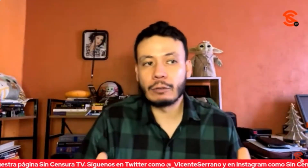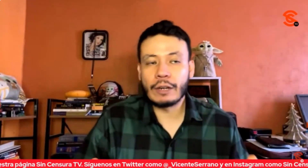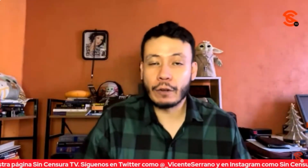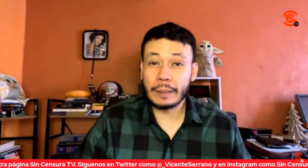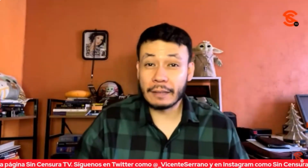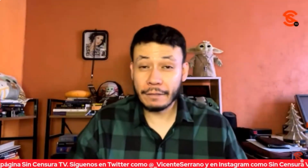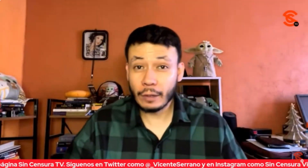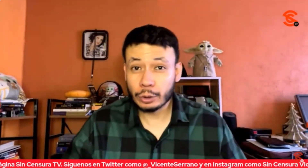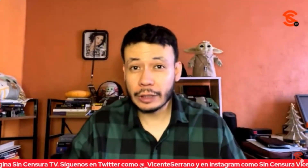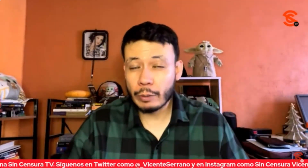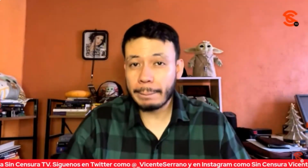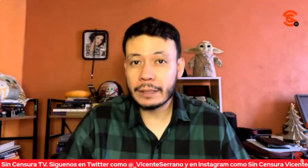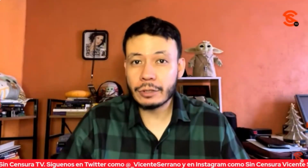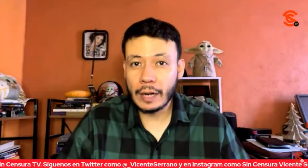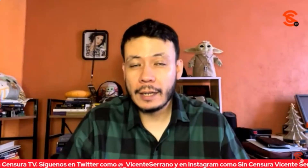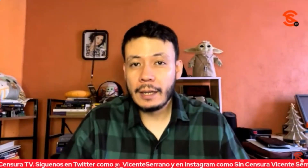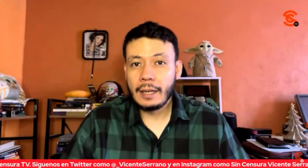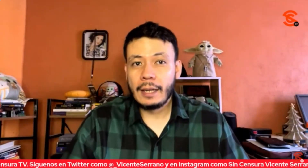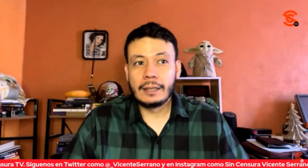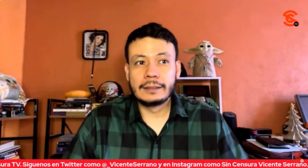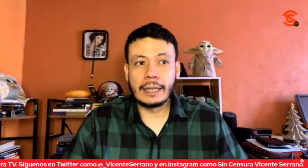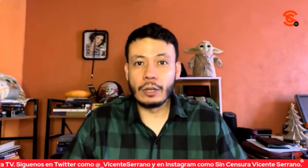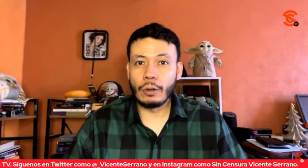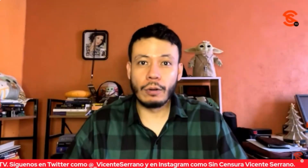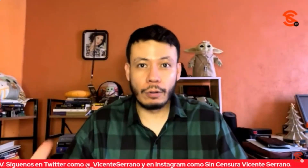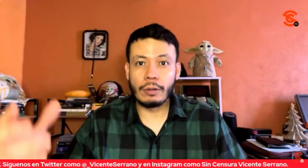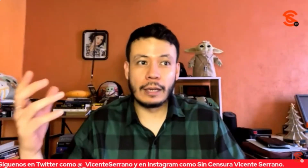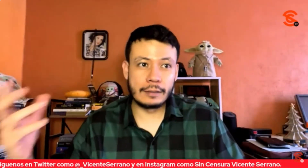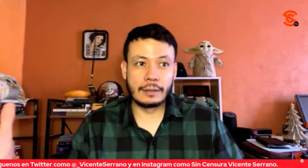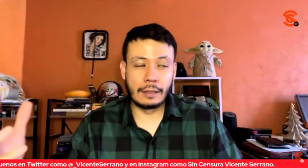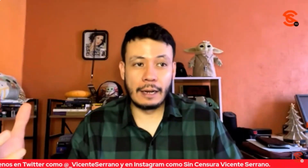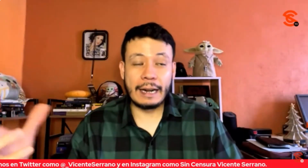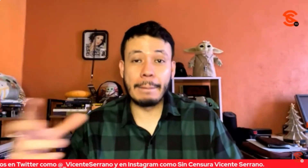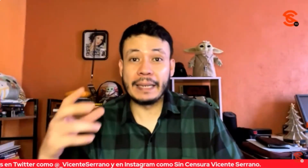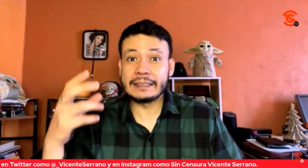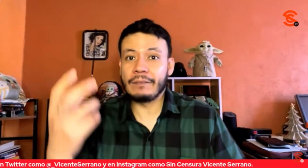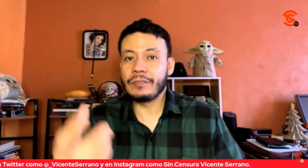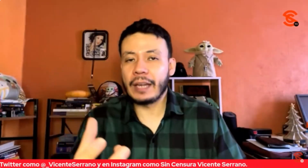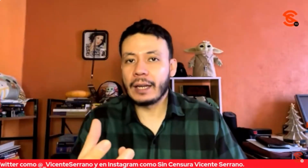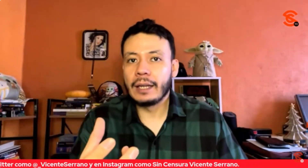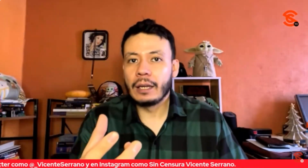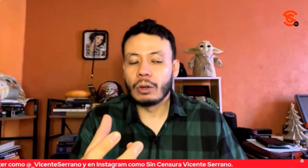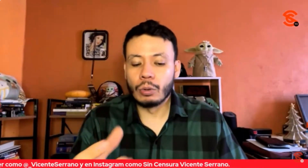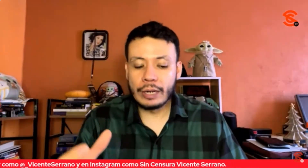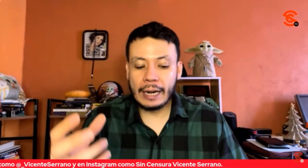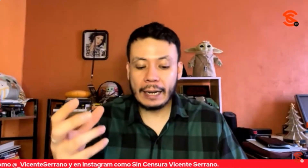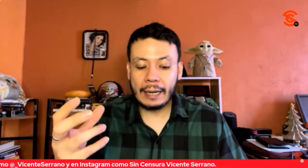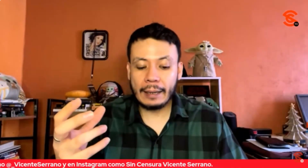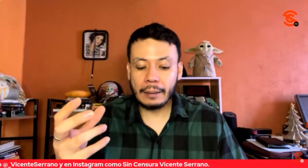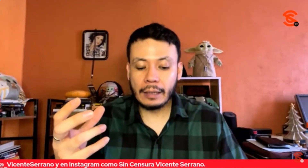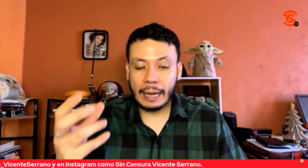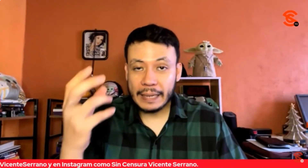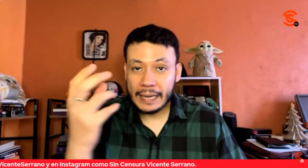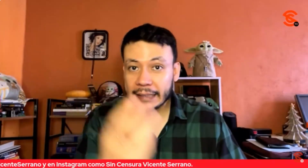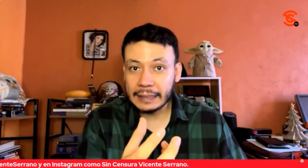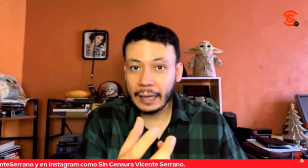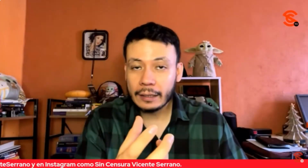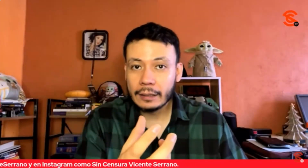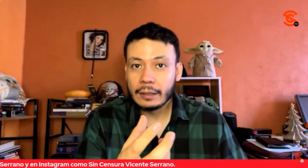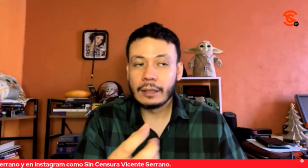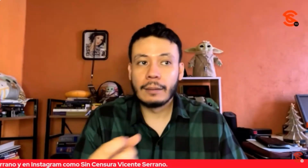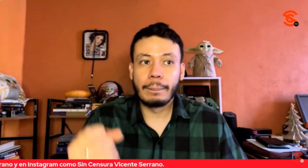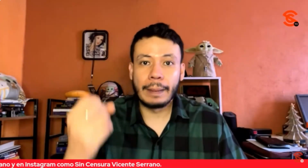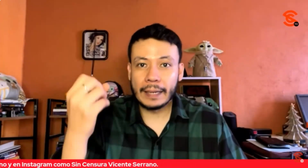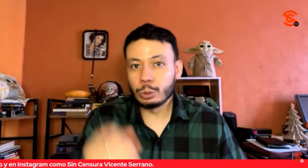asedias de una forma tan feroz a una persona que no representa una